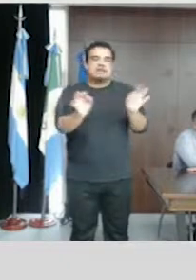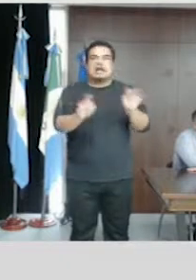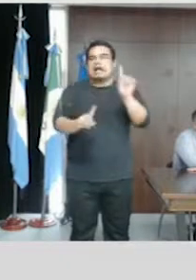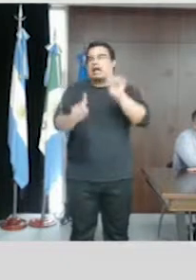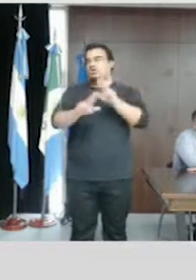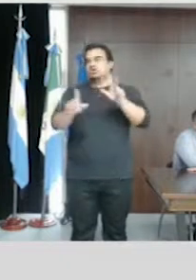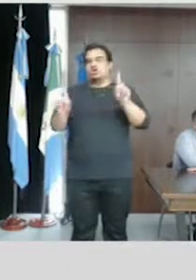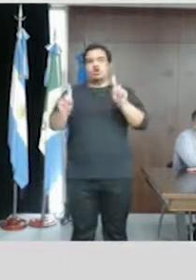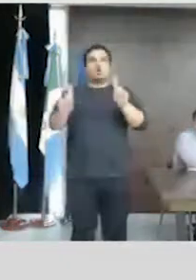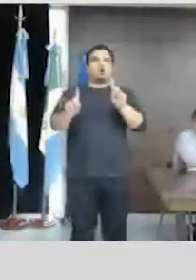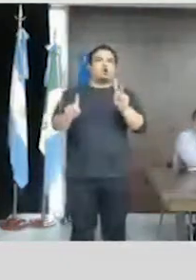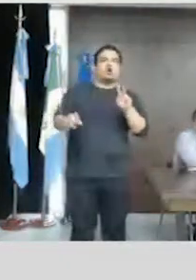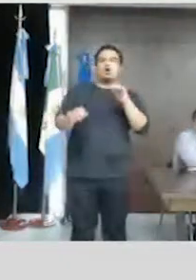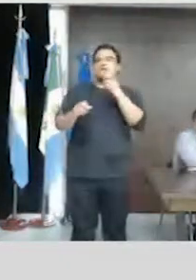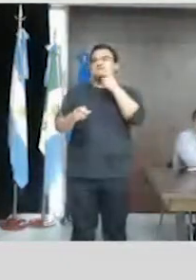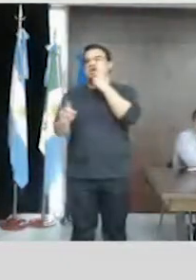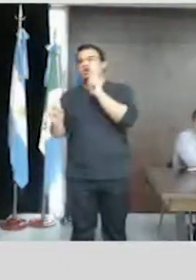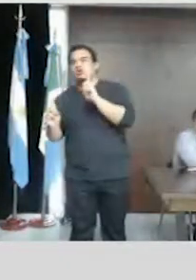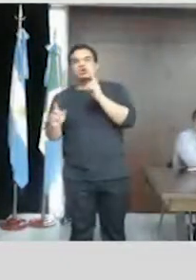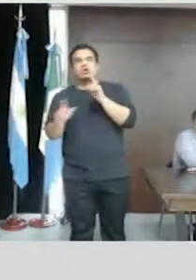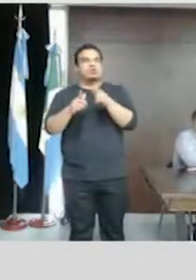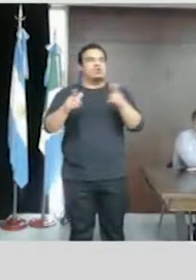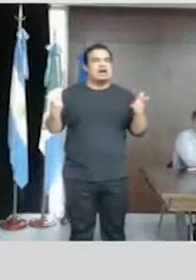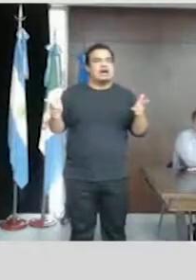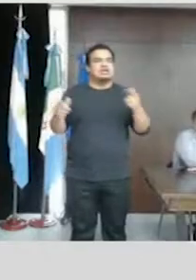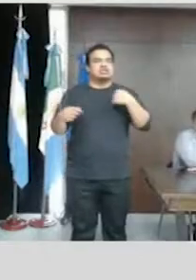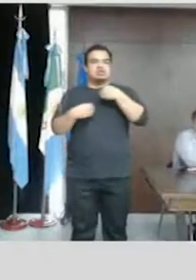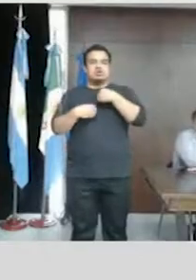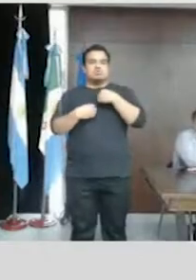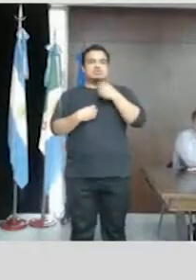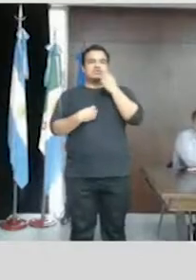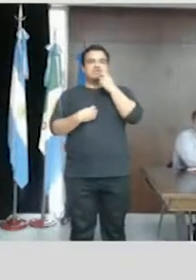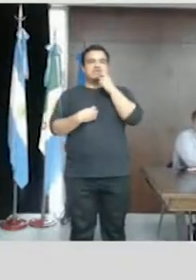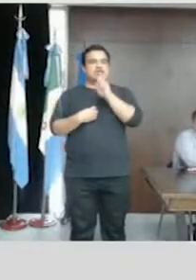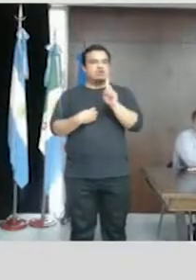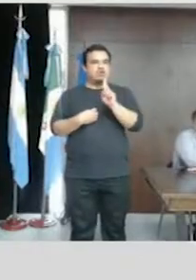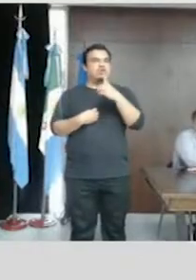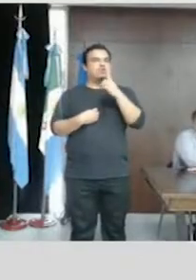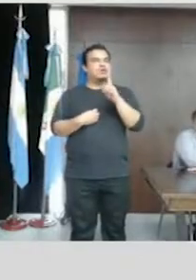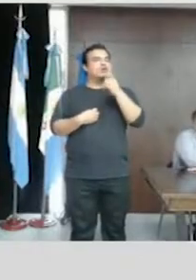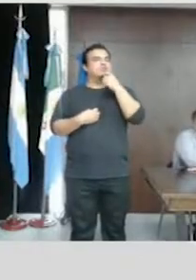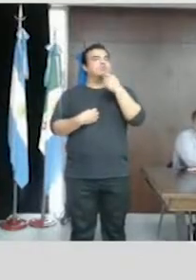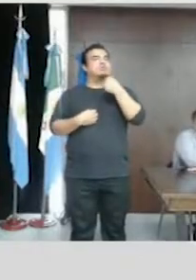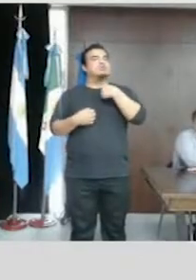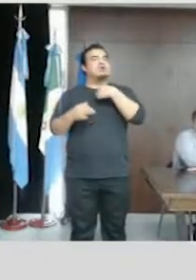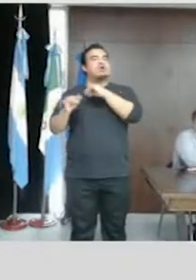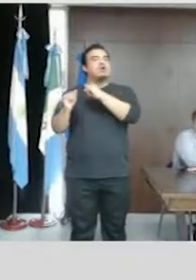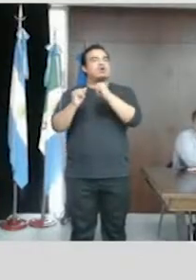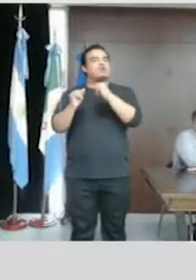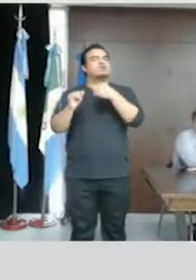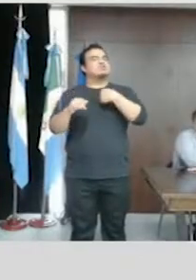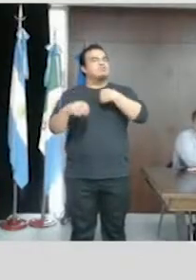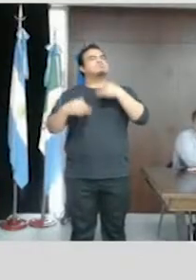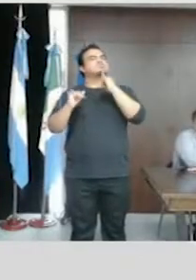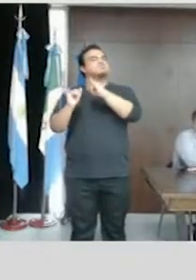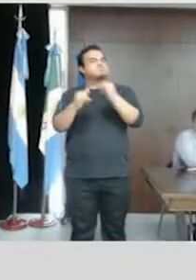porque viejos son los trapos, porque yo no me siento vieja, como si ustedes, las jóvenes, dirían, yo me siento joven. Y